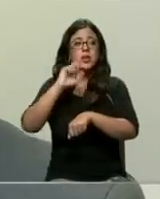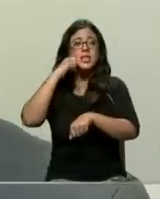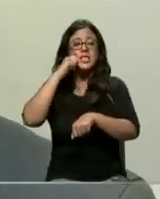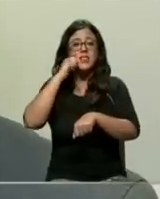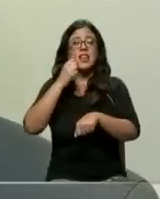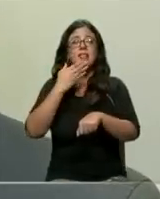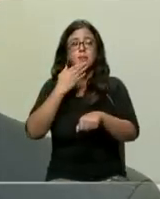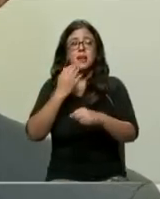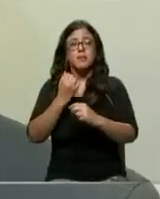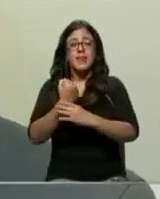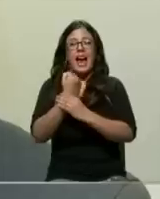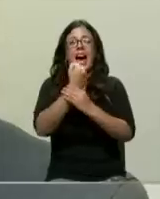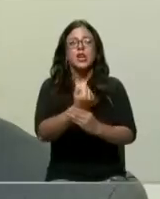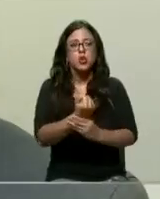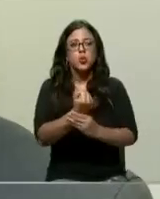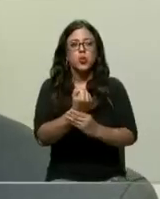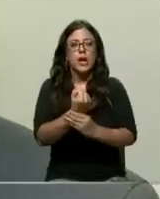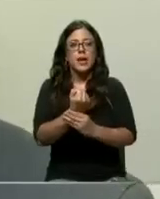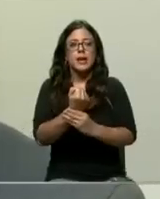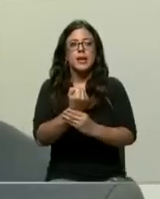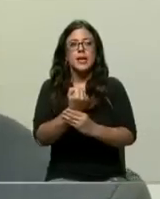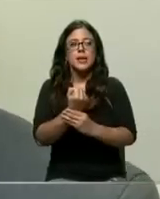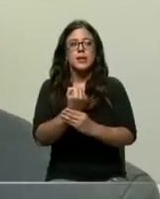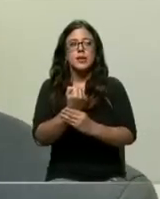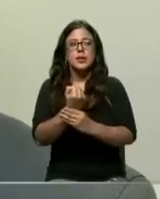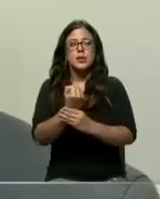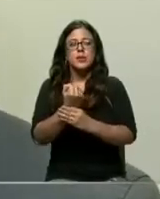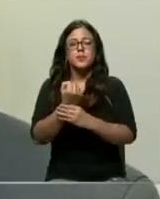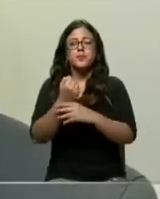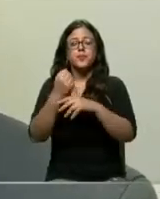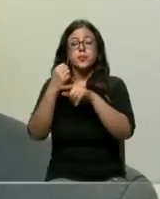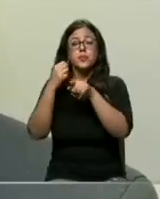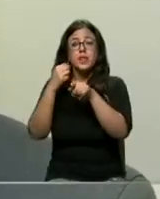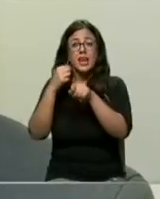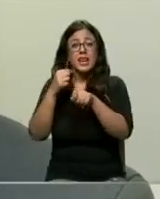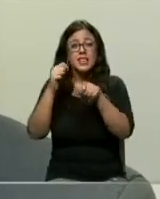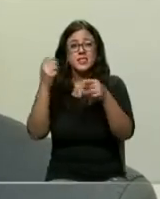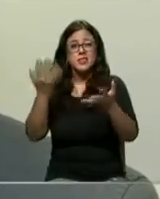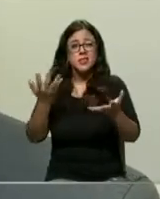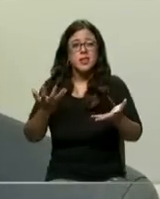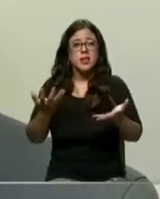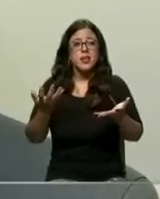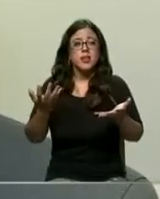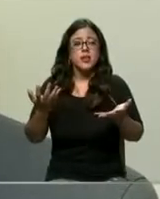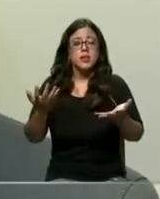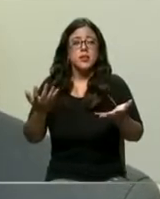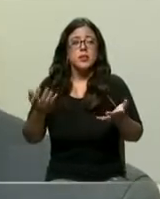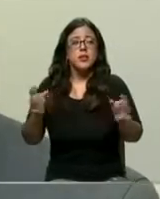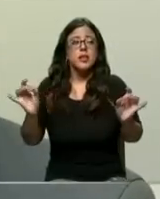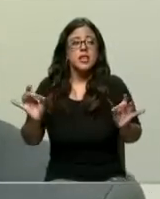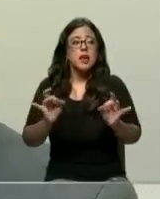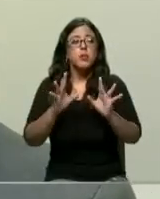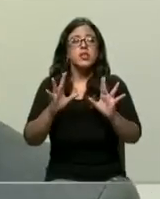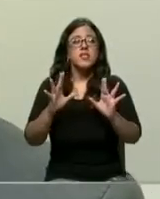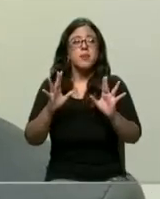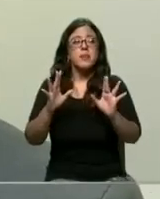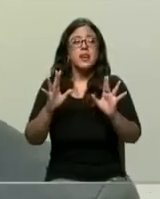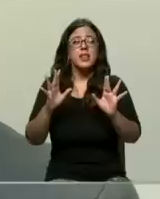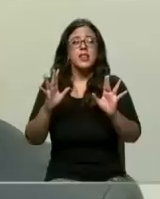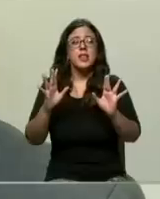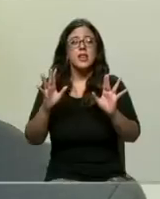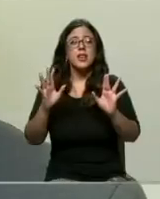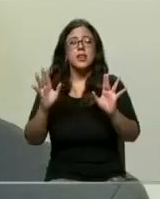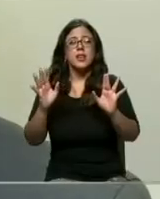coautor, toda vez que los hechos que él habría desplegado apuntan a que pudiese mantenerse con vida para haber